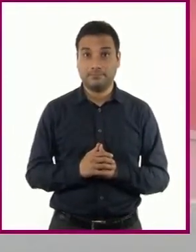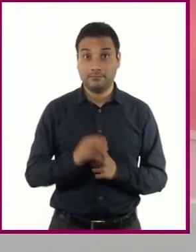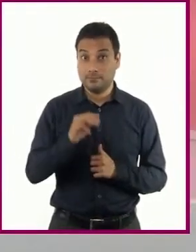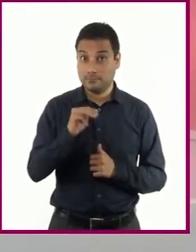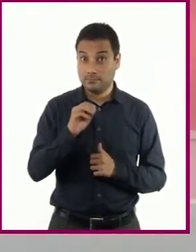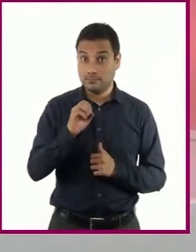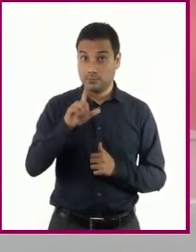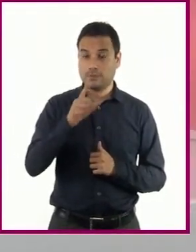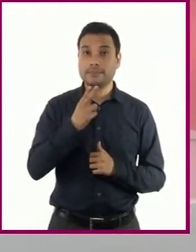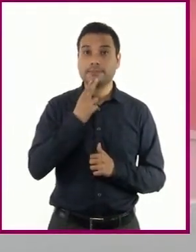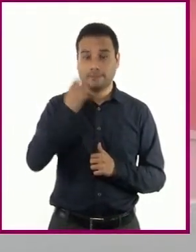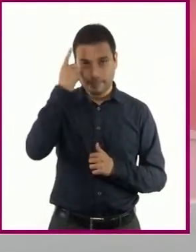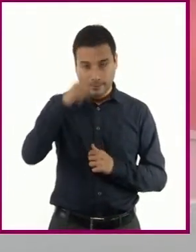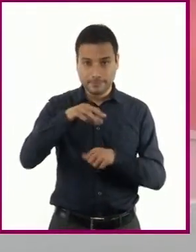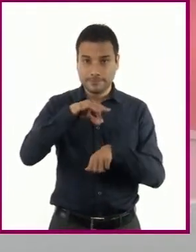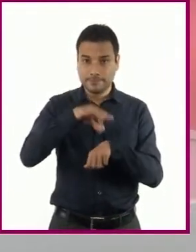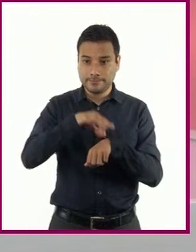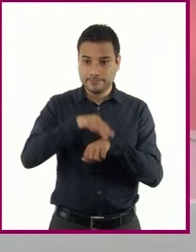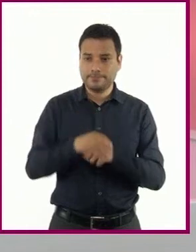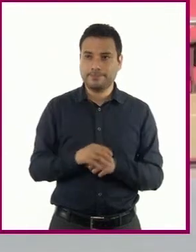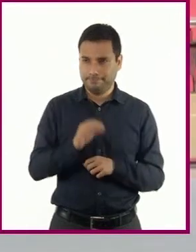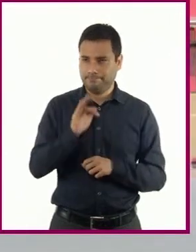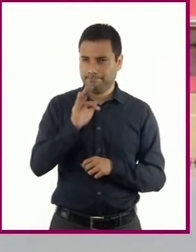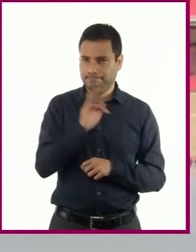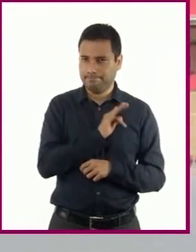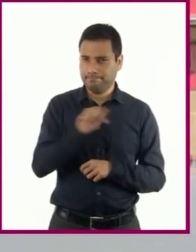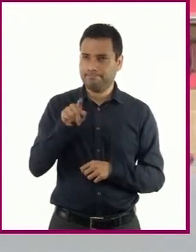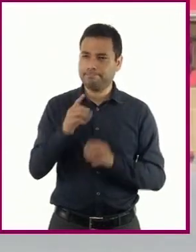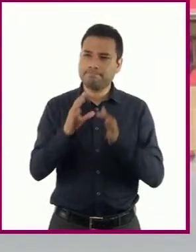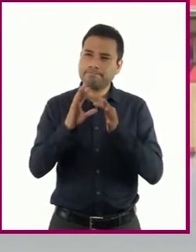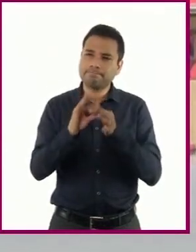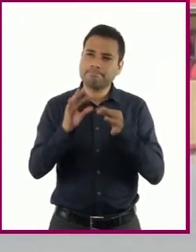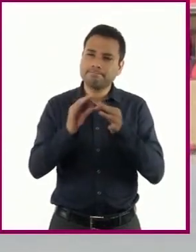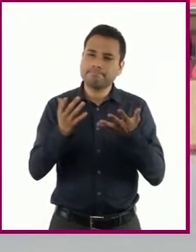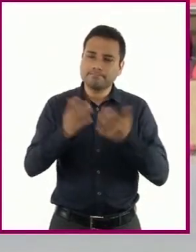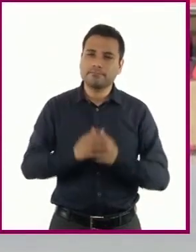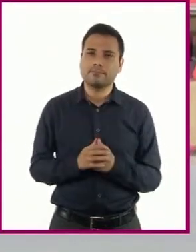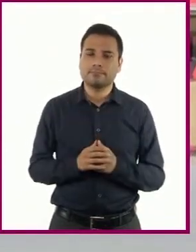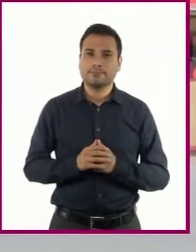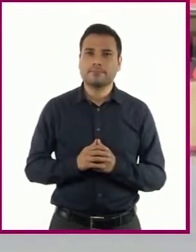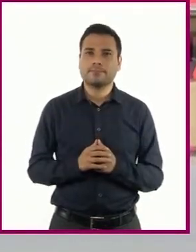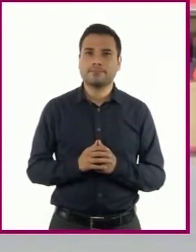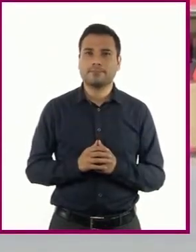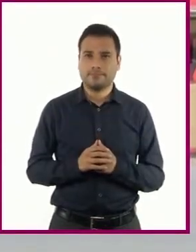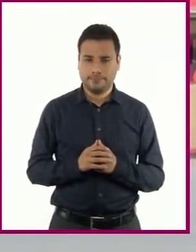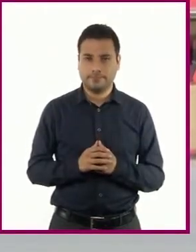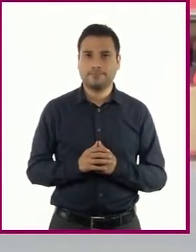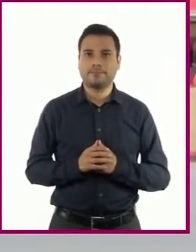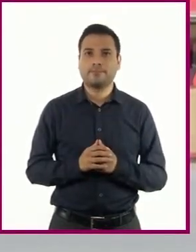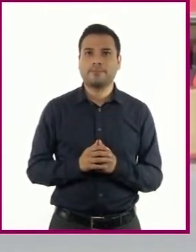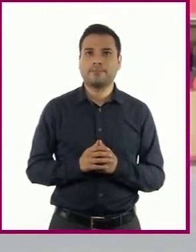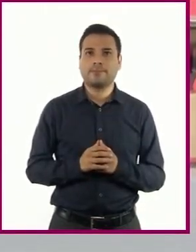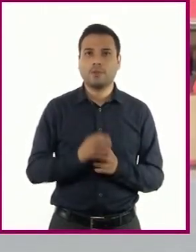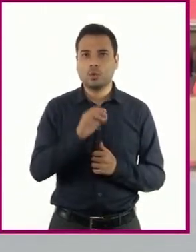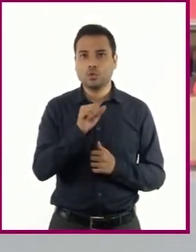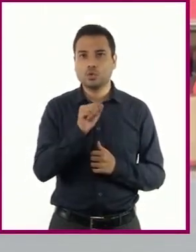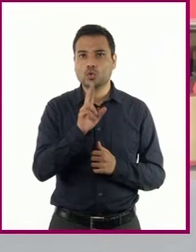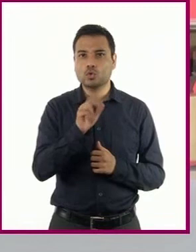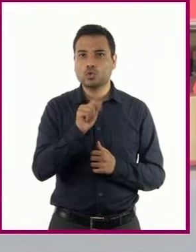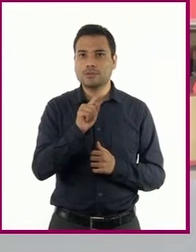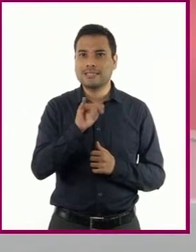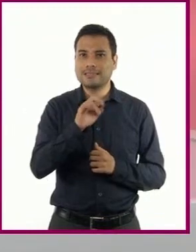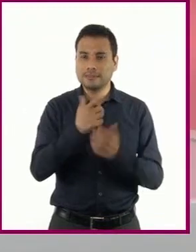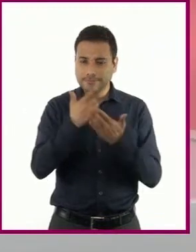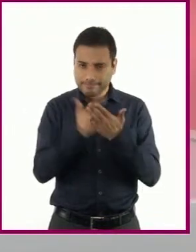es. Muchas gracias. Doctor, ¿nos podría compartir cómo le ha ayudado el concepto de cantidad de sustancia en las investigaciones que